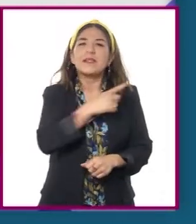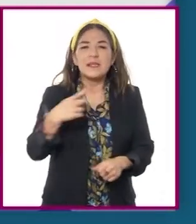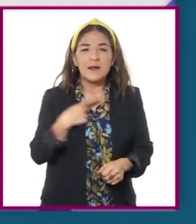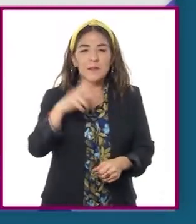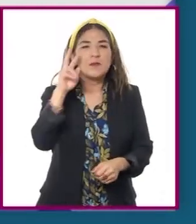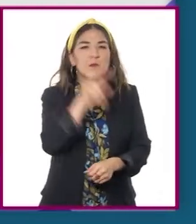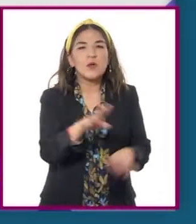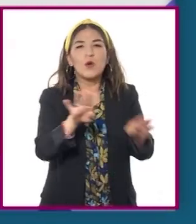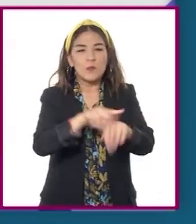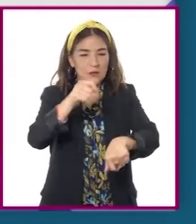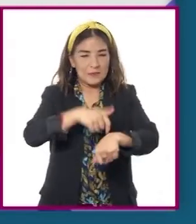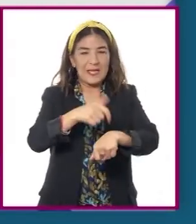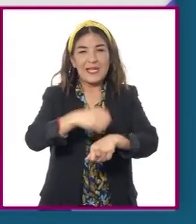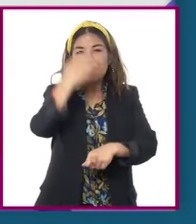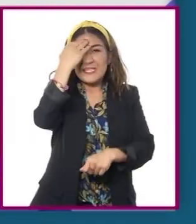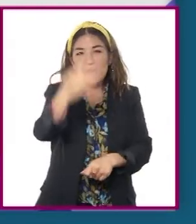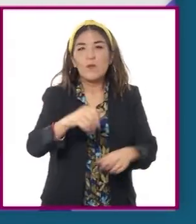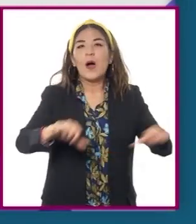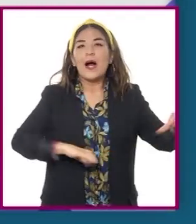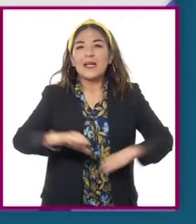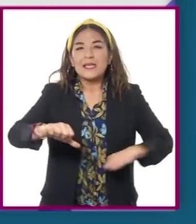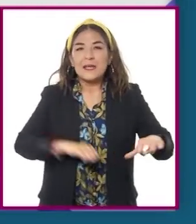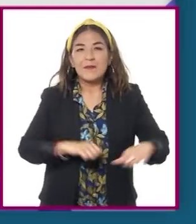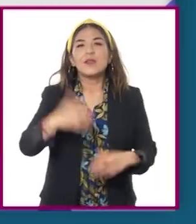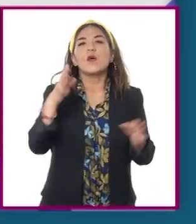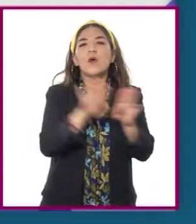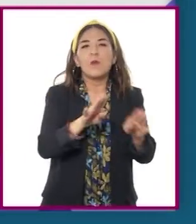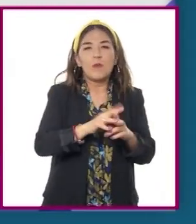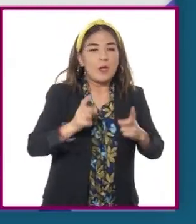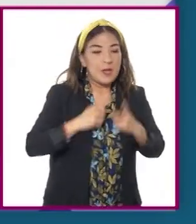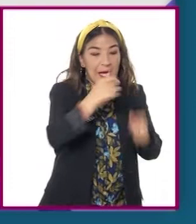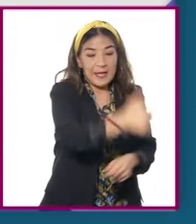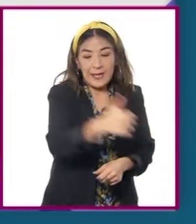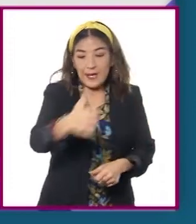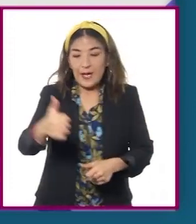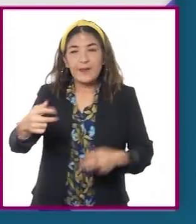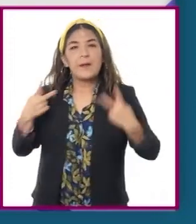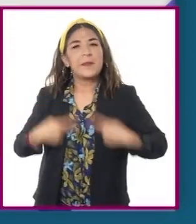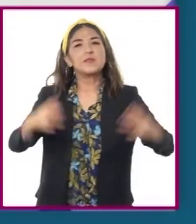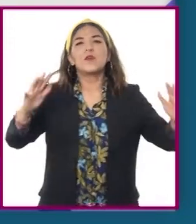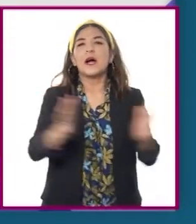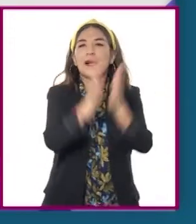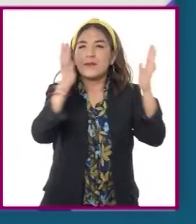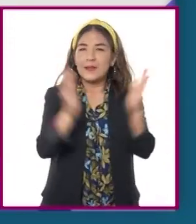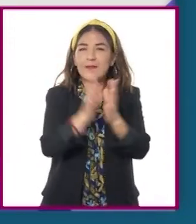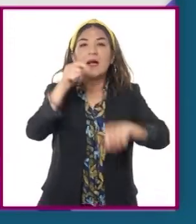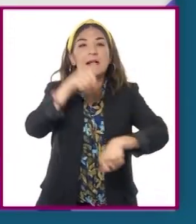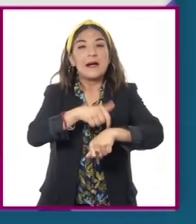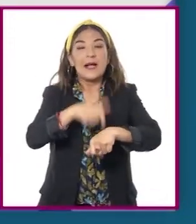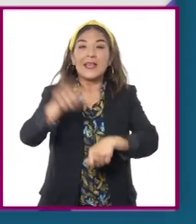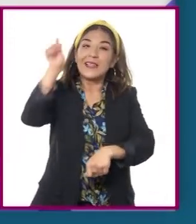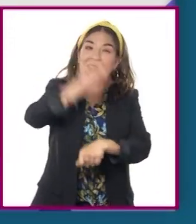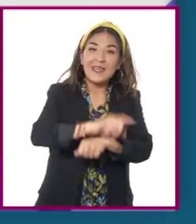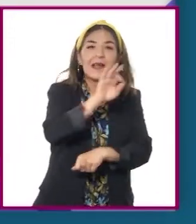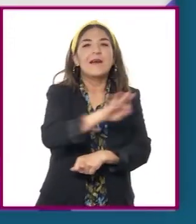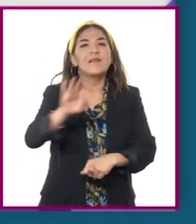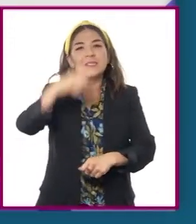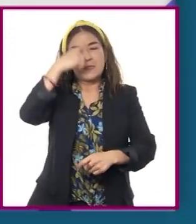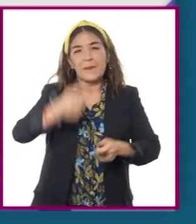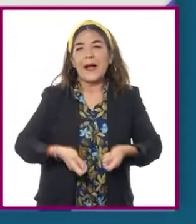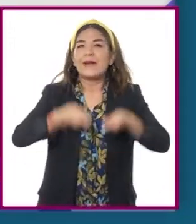con un cronograma de actividades donde asignemos roles de participación de los integrantes y fechas de entrega del plan de